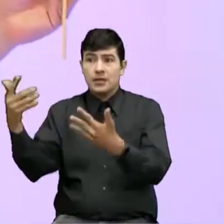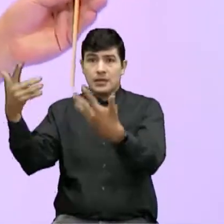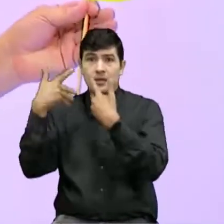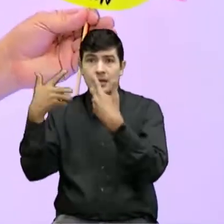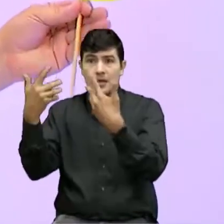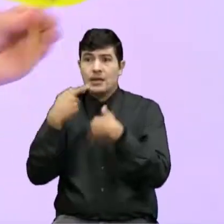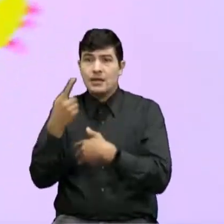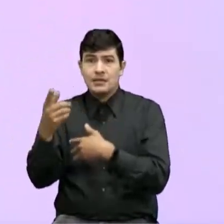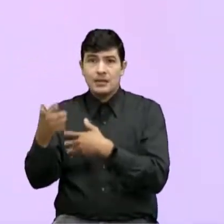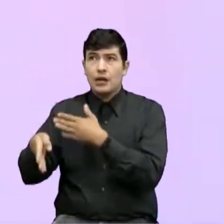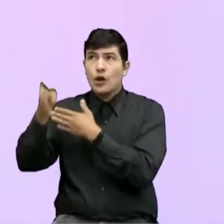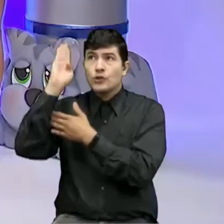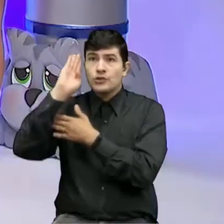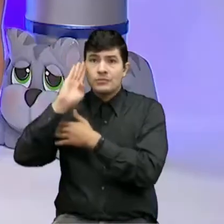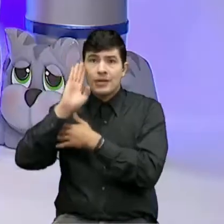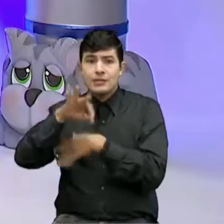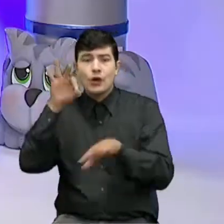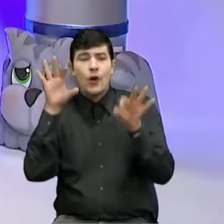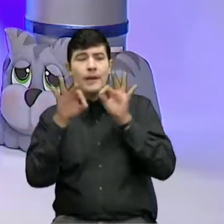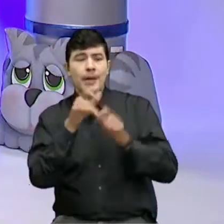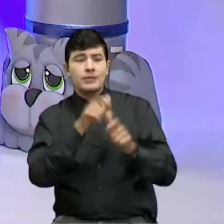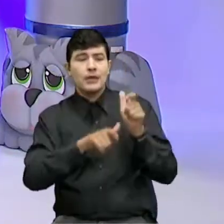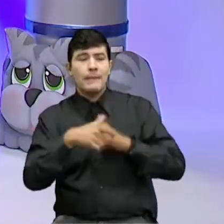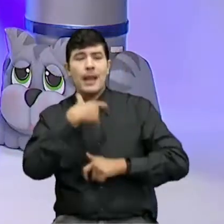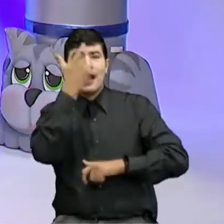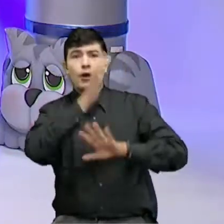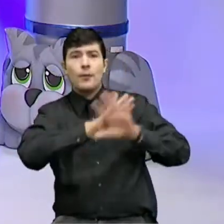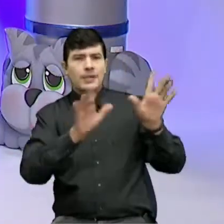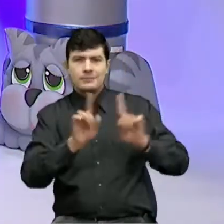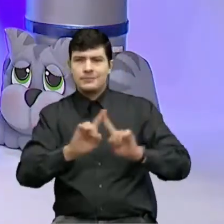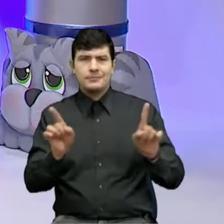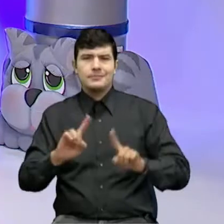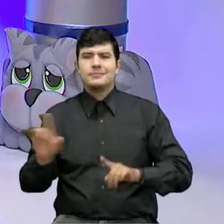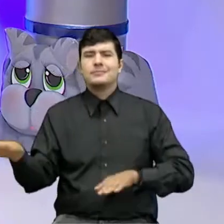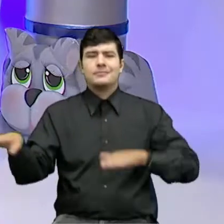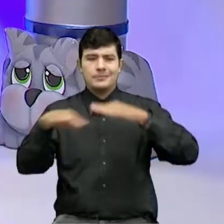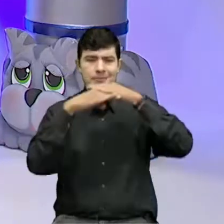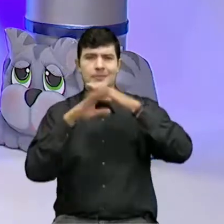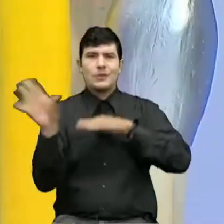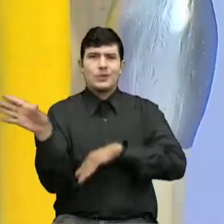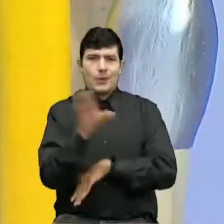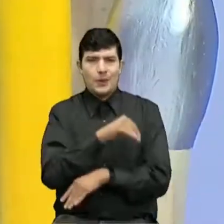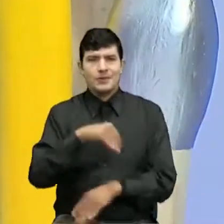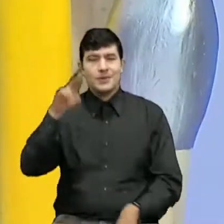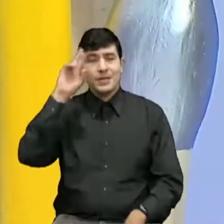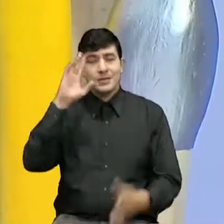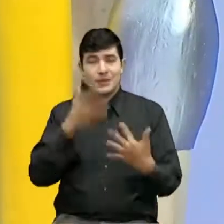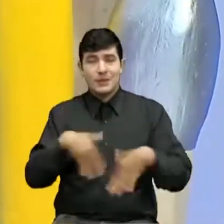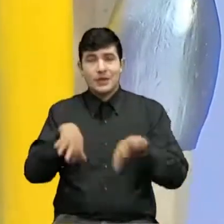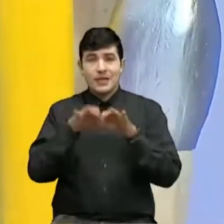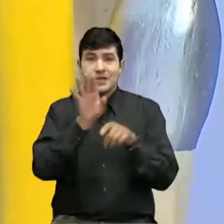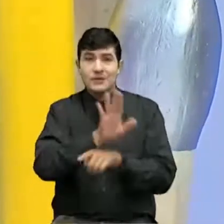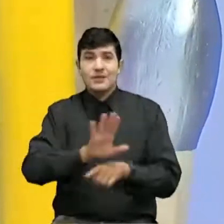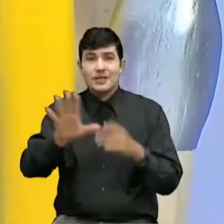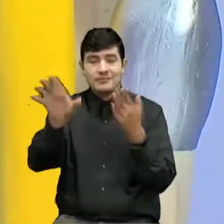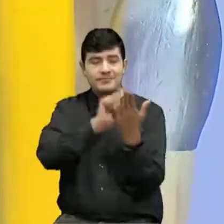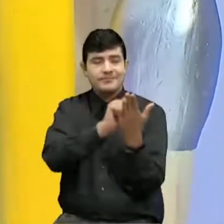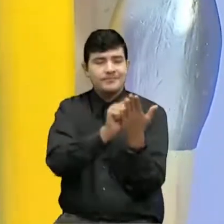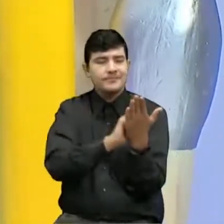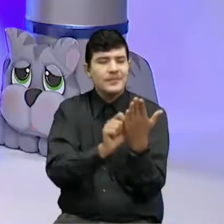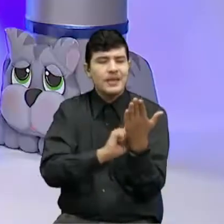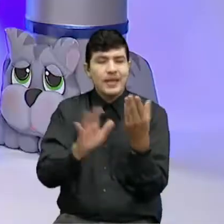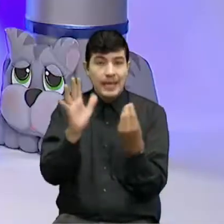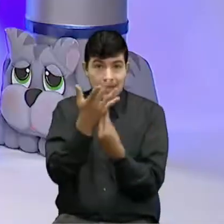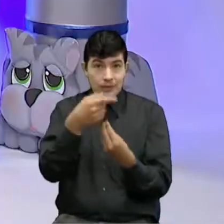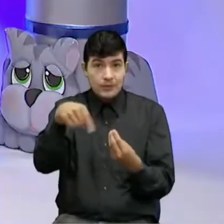no hay excepción de personas. Bueno, importante entonces que los niños allá de quinto escriban en su cuaderno los dos conceptos. ¿Qué significa